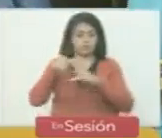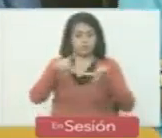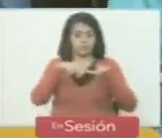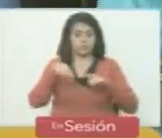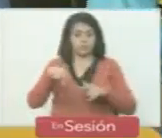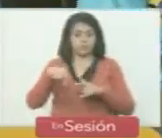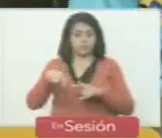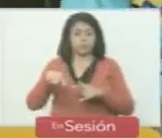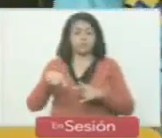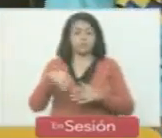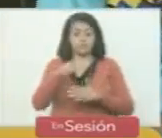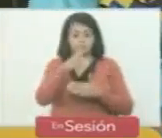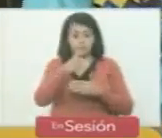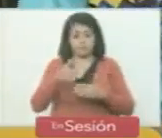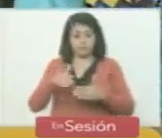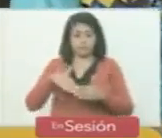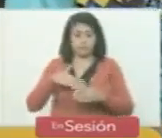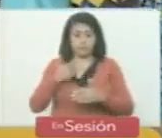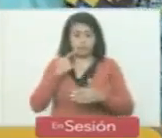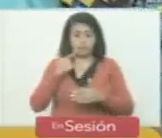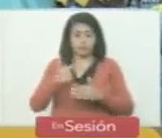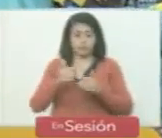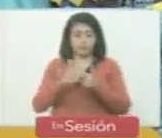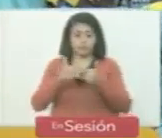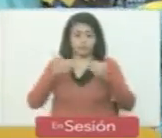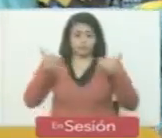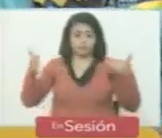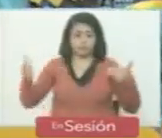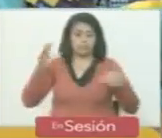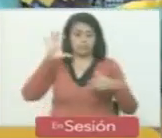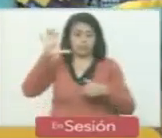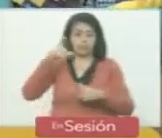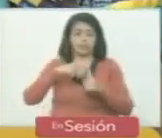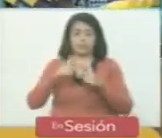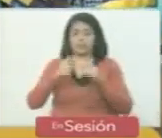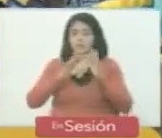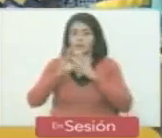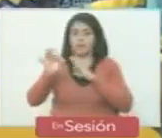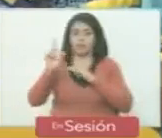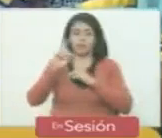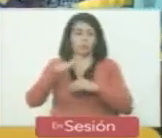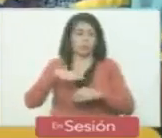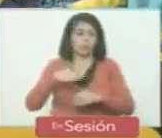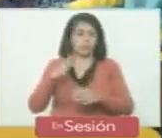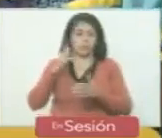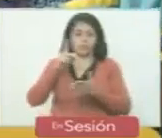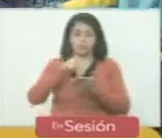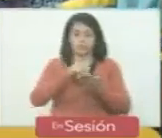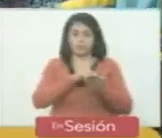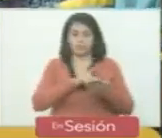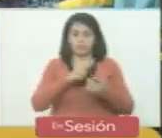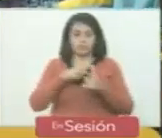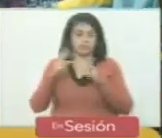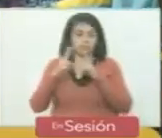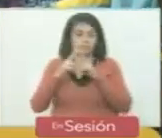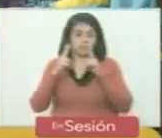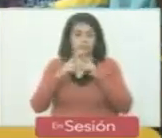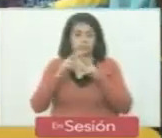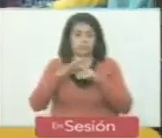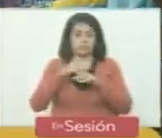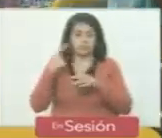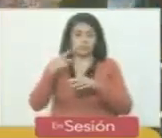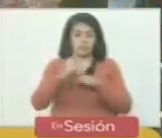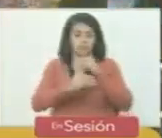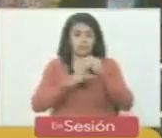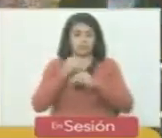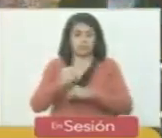territorios y se demarcaba, se podía desmembrar el país. Y qué lejos, eso es parte del desconocimiento que